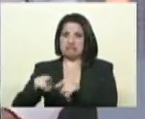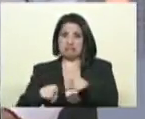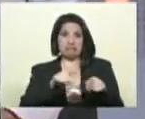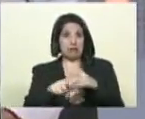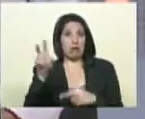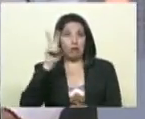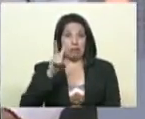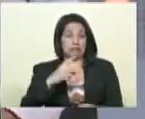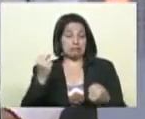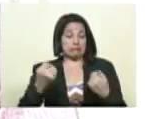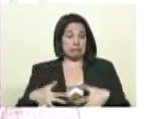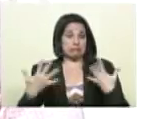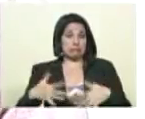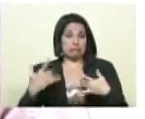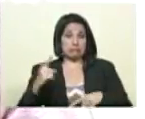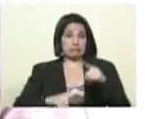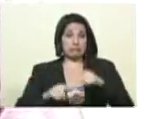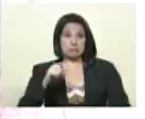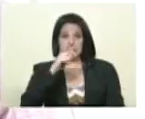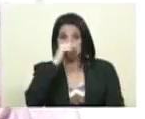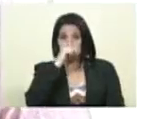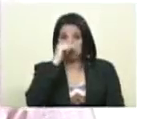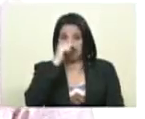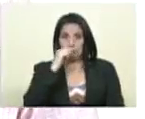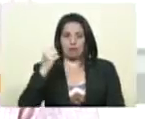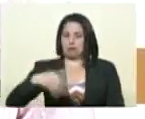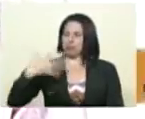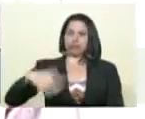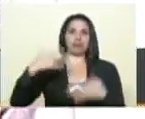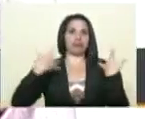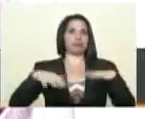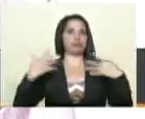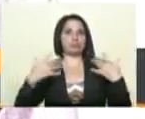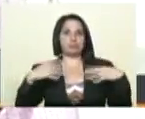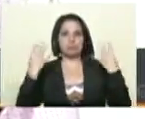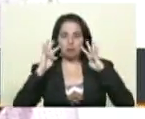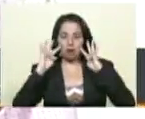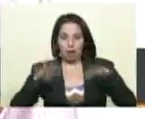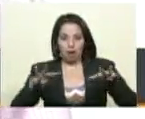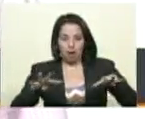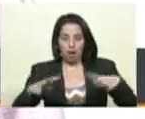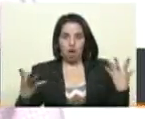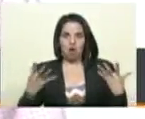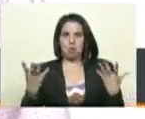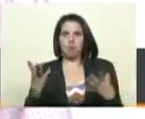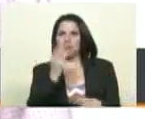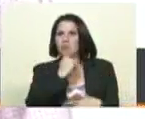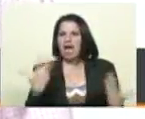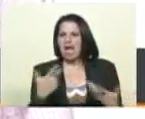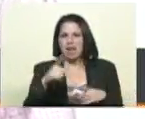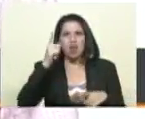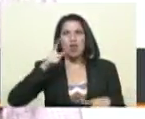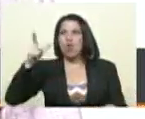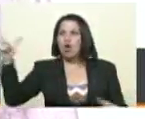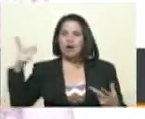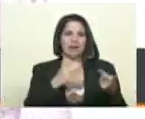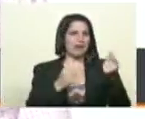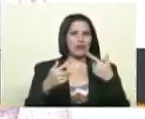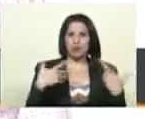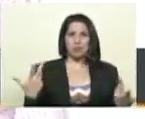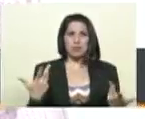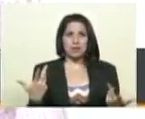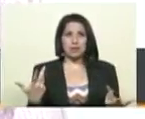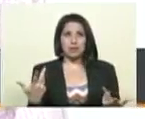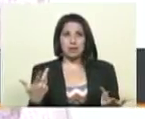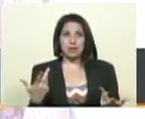venezolanos se consigue con unos precios insólitos que no obedecen a ninguna lógica económica parecieran